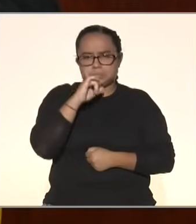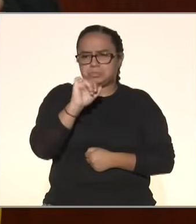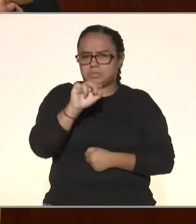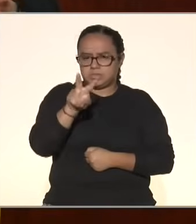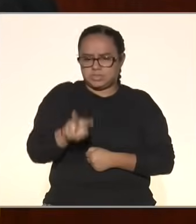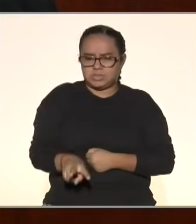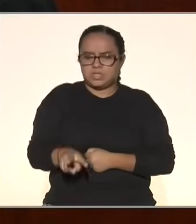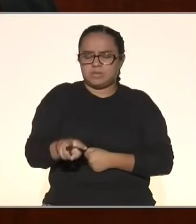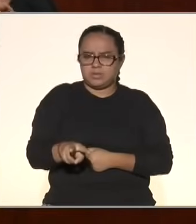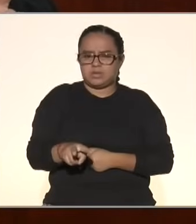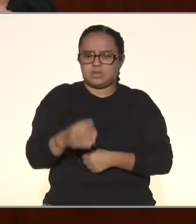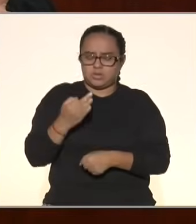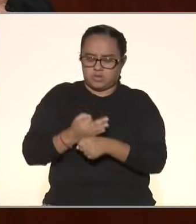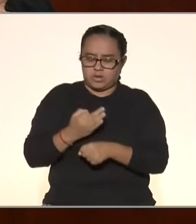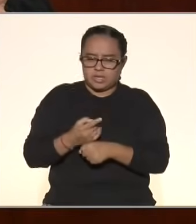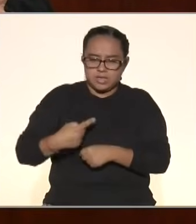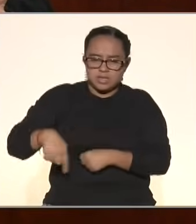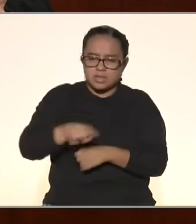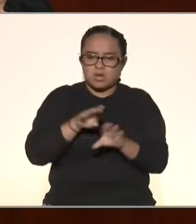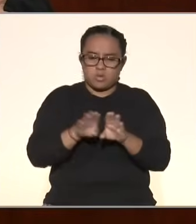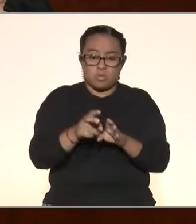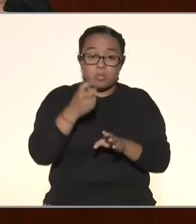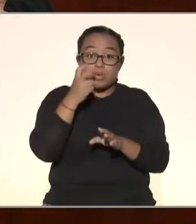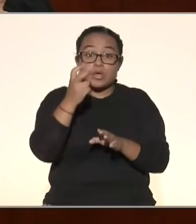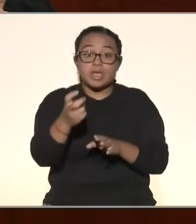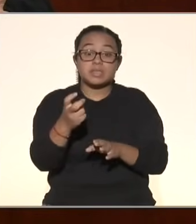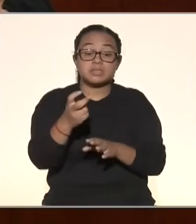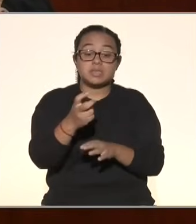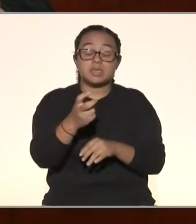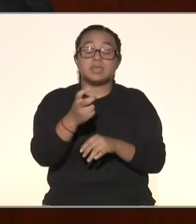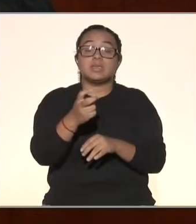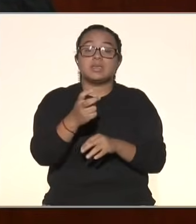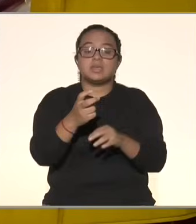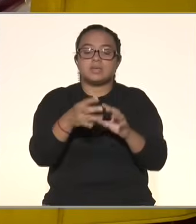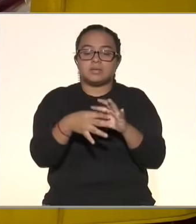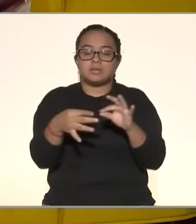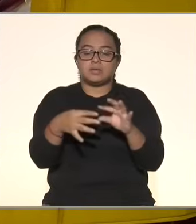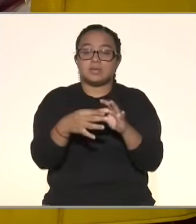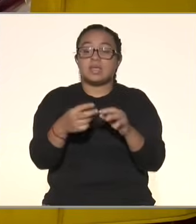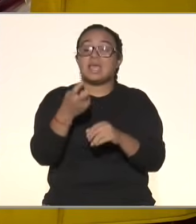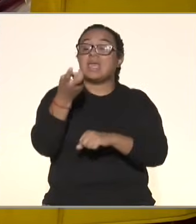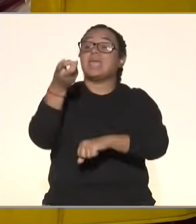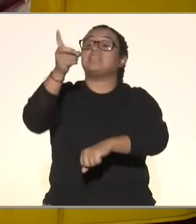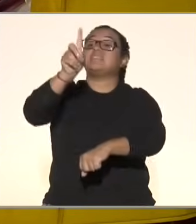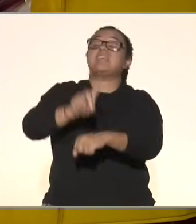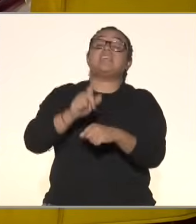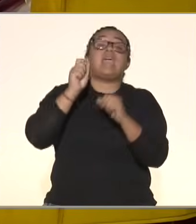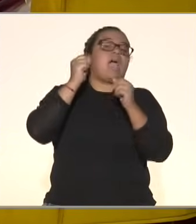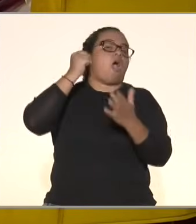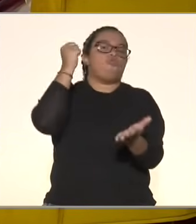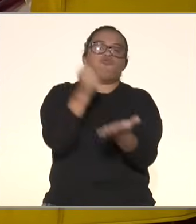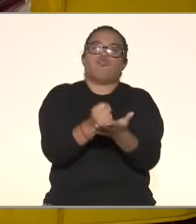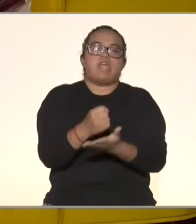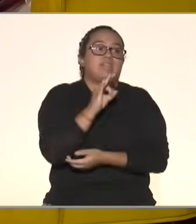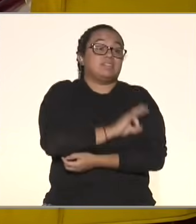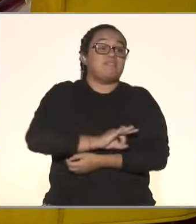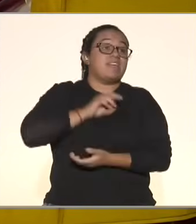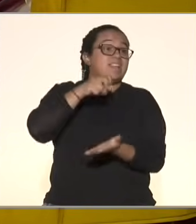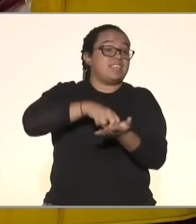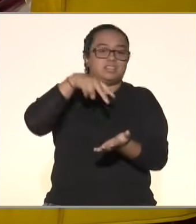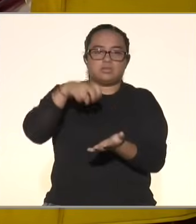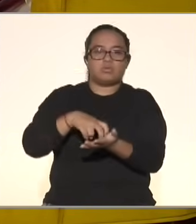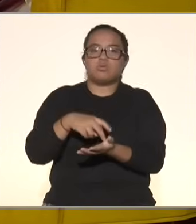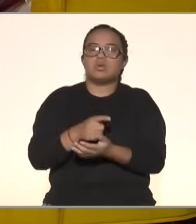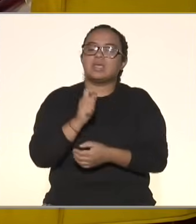están resignificando o estamos tratando de resignificar que no es pues el día de la felicidad donde todos tenemos que brincar, sino más bien un